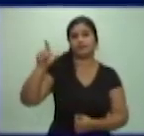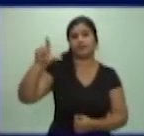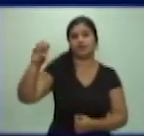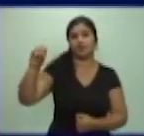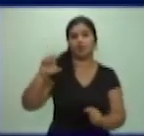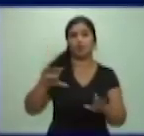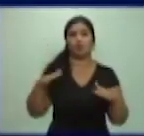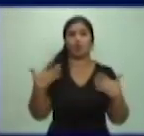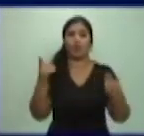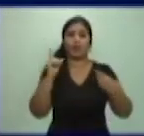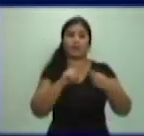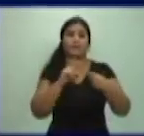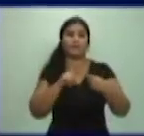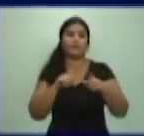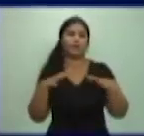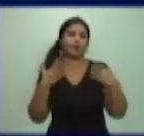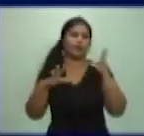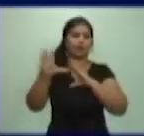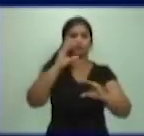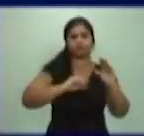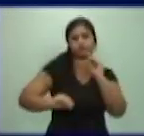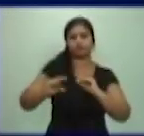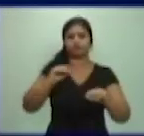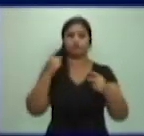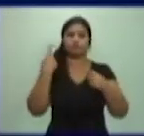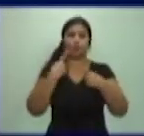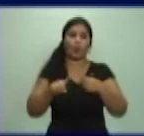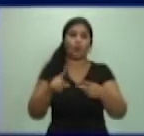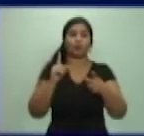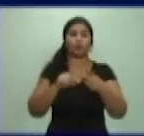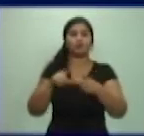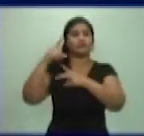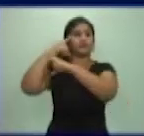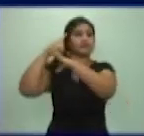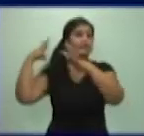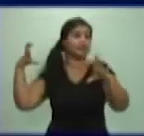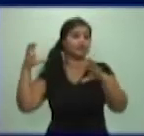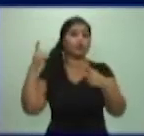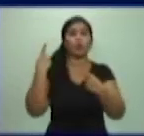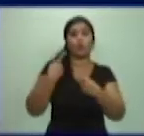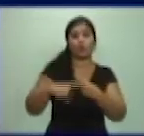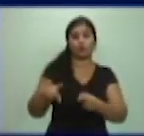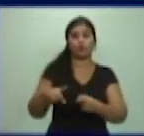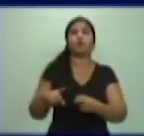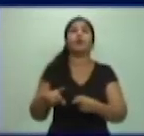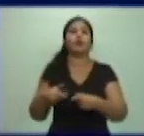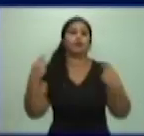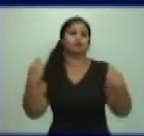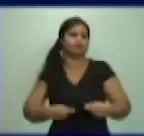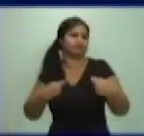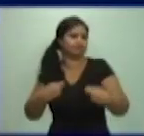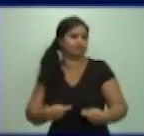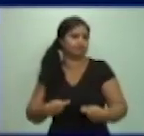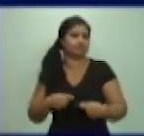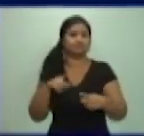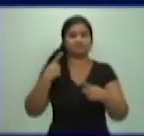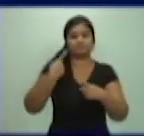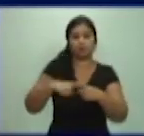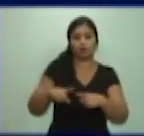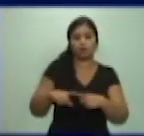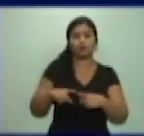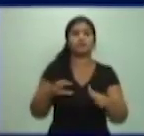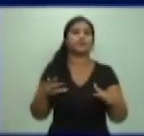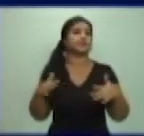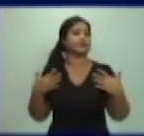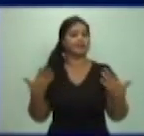conversación. Puede ser científico, puede ser oficial, que son los textos jurídicos, publicista, que